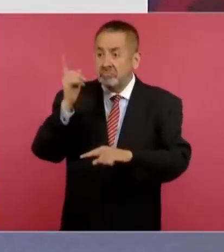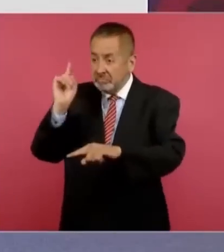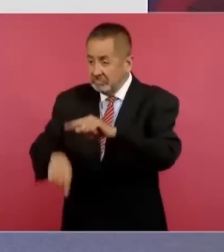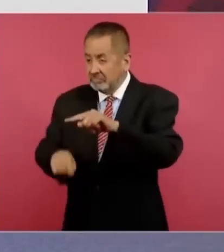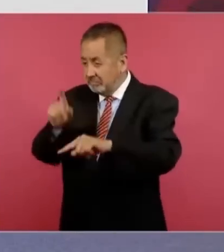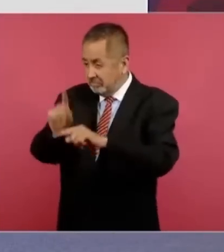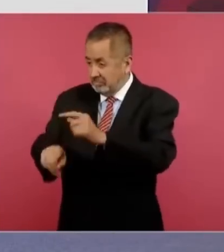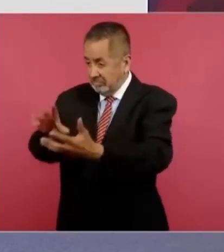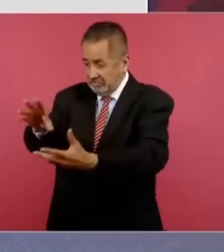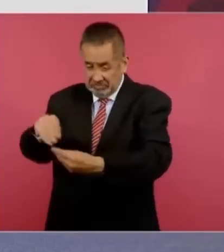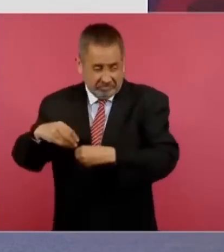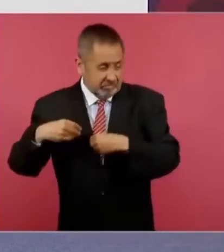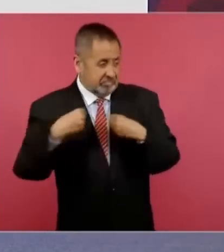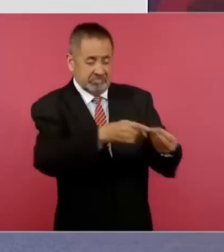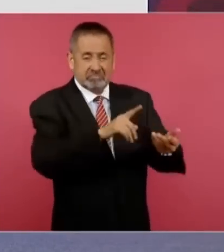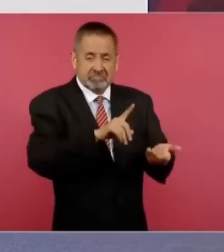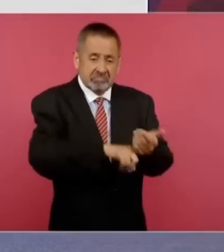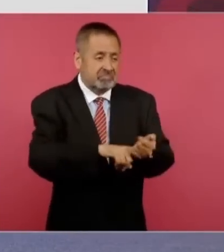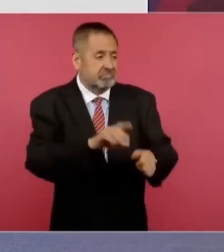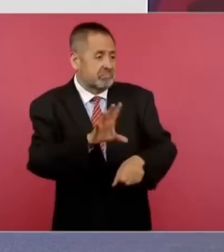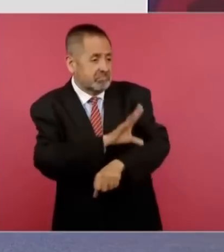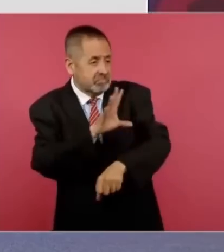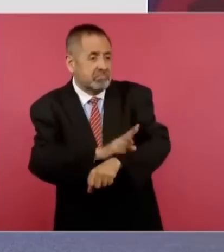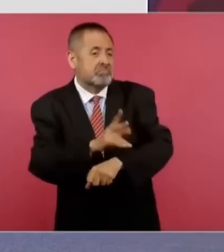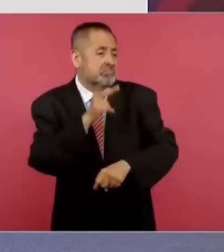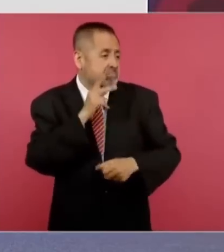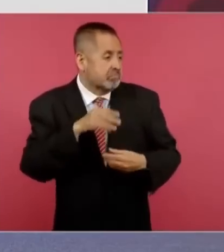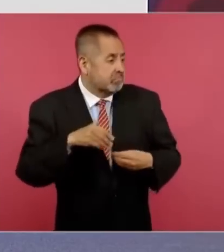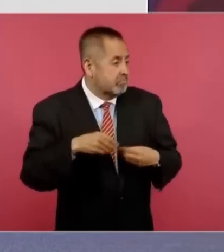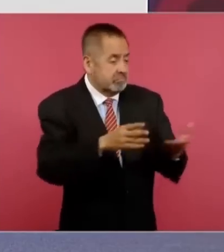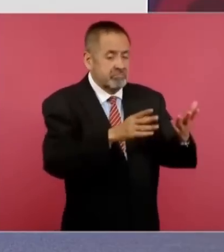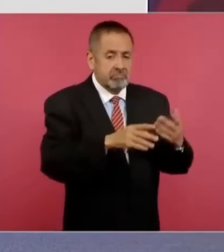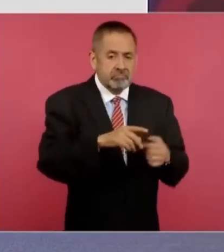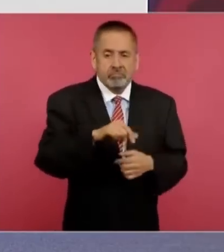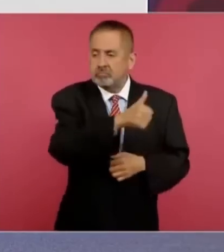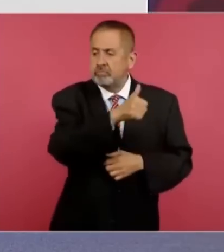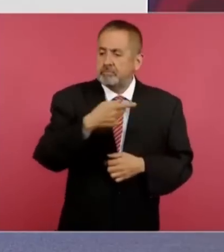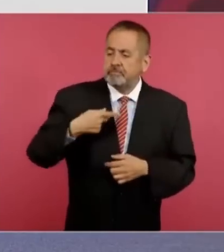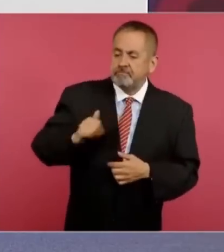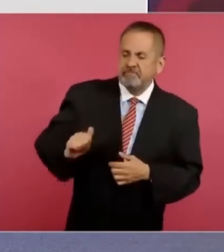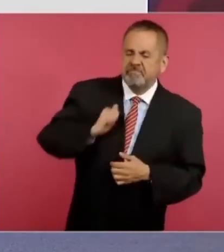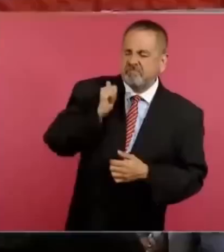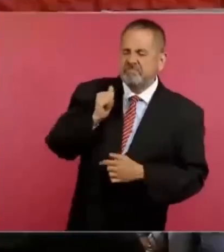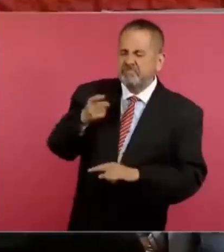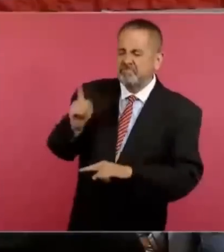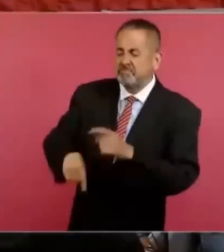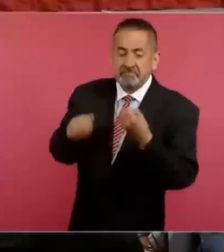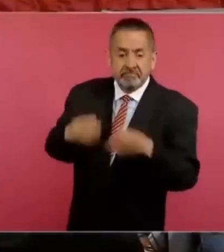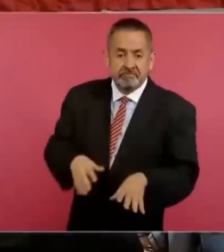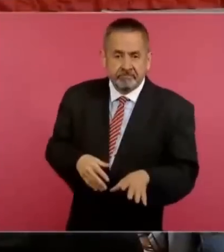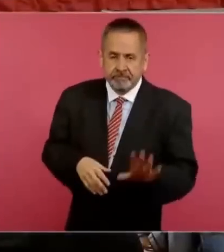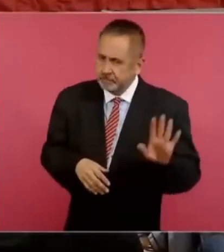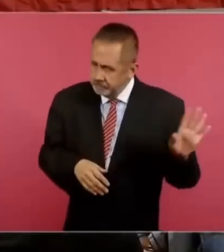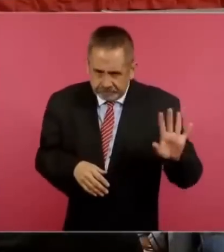recursos energéticos a intereses ajenos a la nación que conformamos.